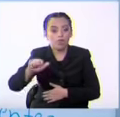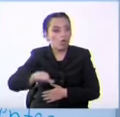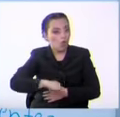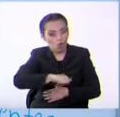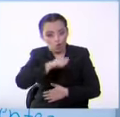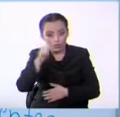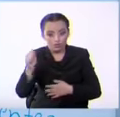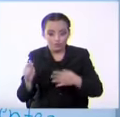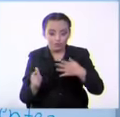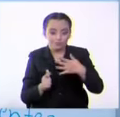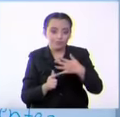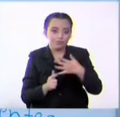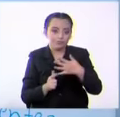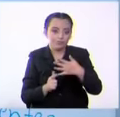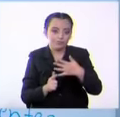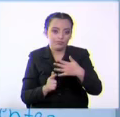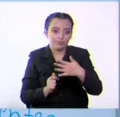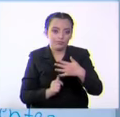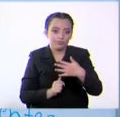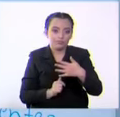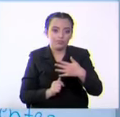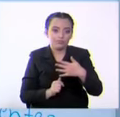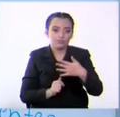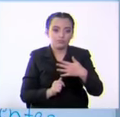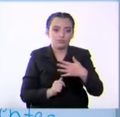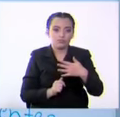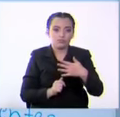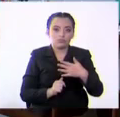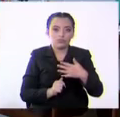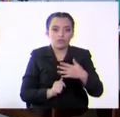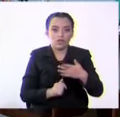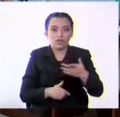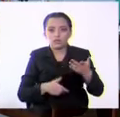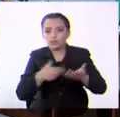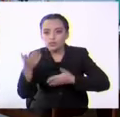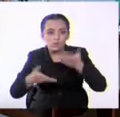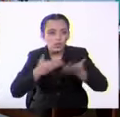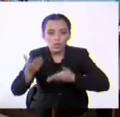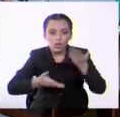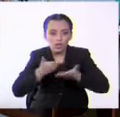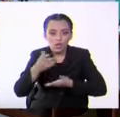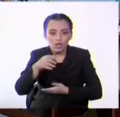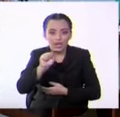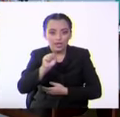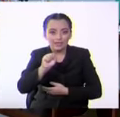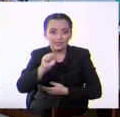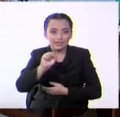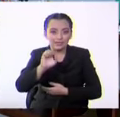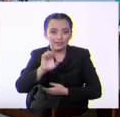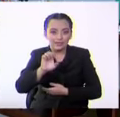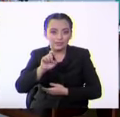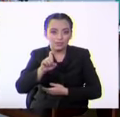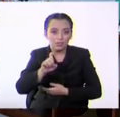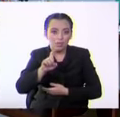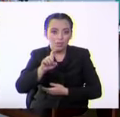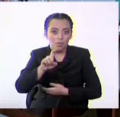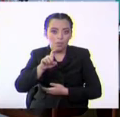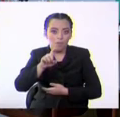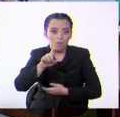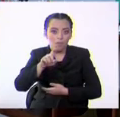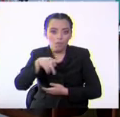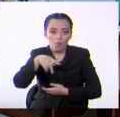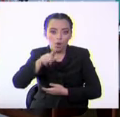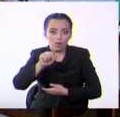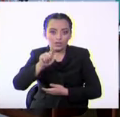es la sobreexplotación de especies, que básicamente es que nosotros como seres humanos tendemos a que si algo